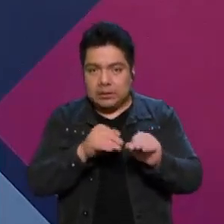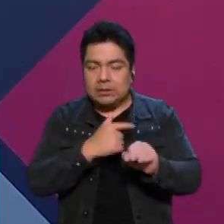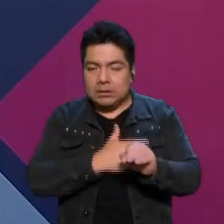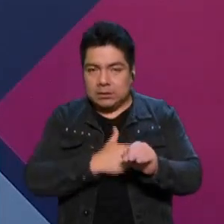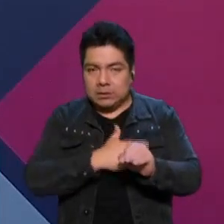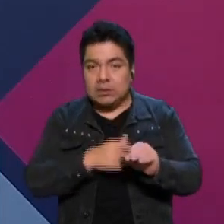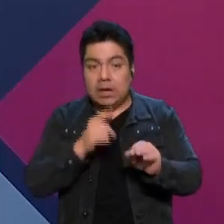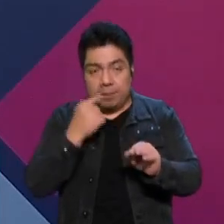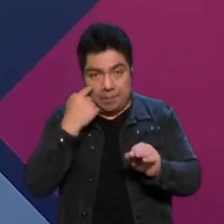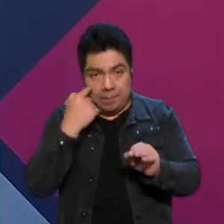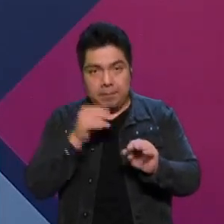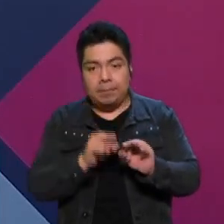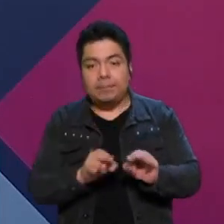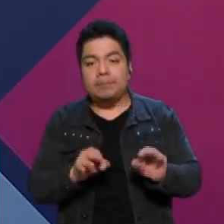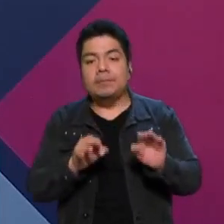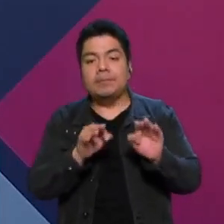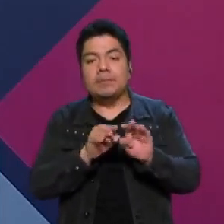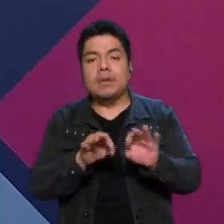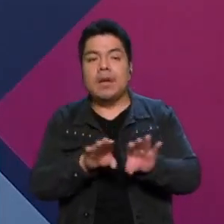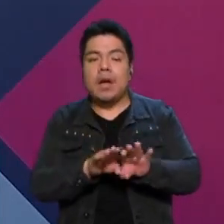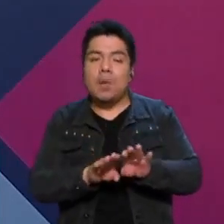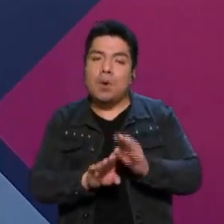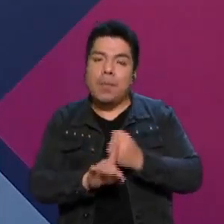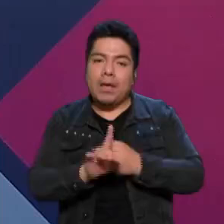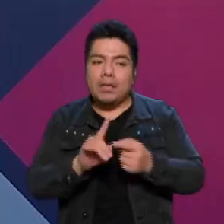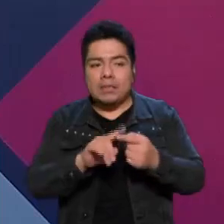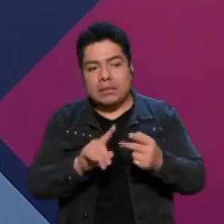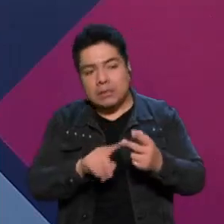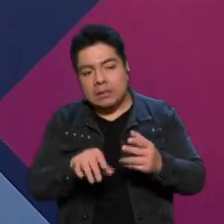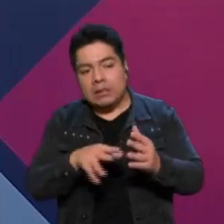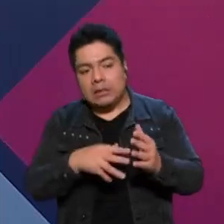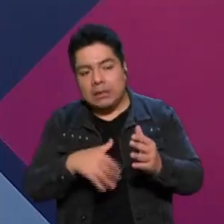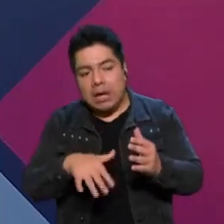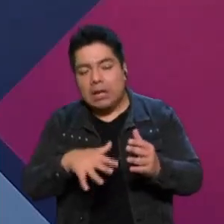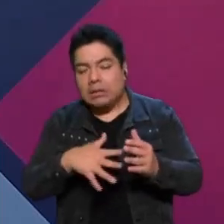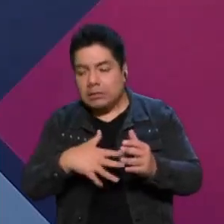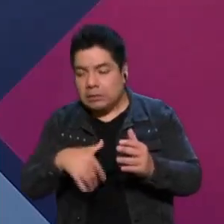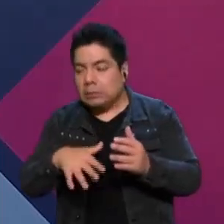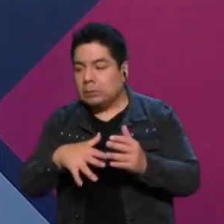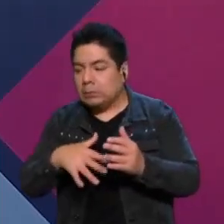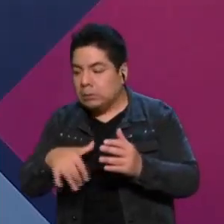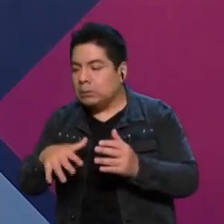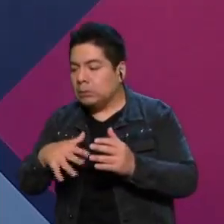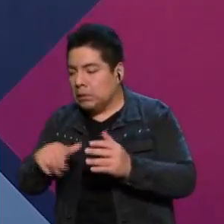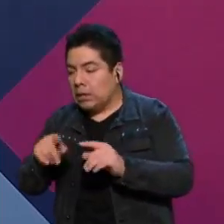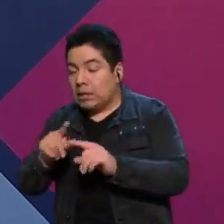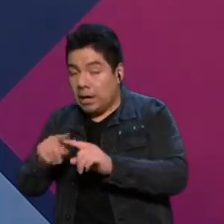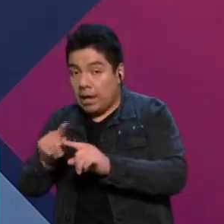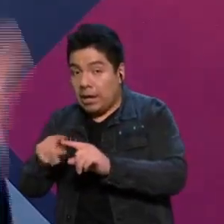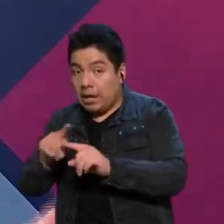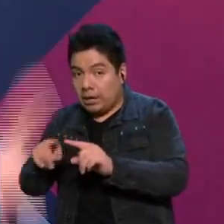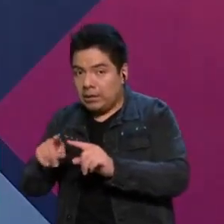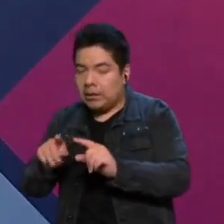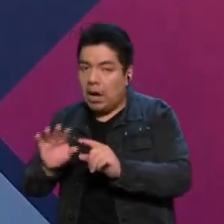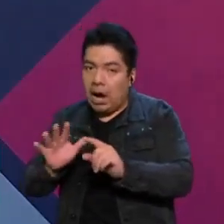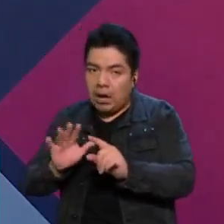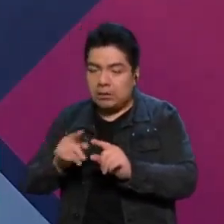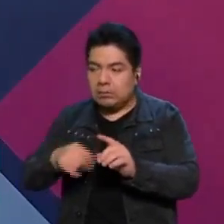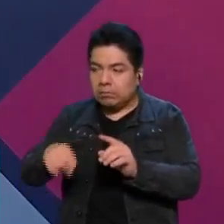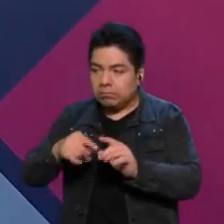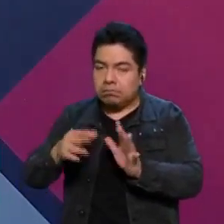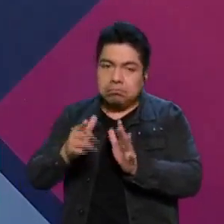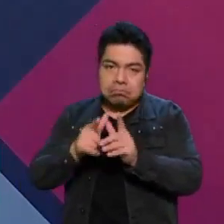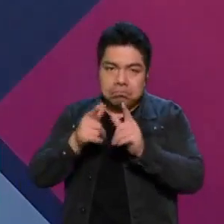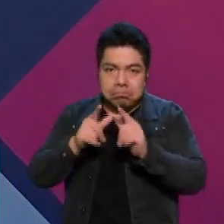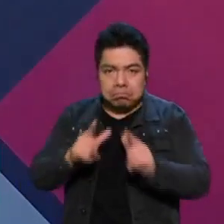hacer libros de riesgo creativo, ¿no? Y estar buscando en cada ejercicio literario o en cada ejercicio